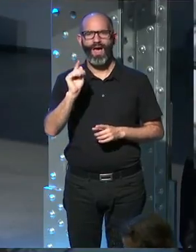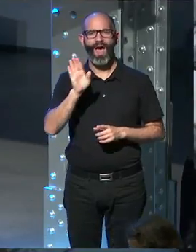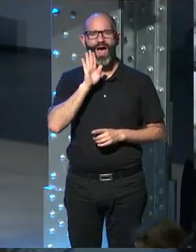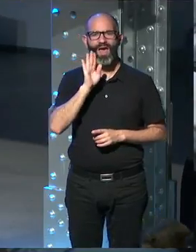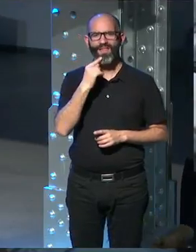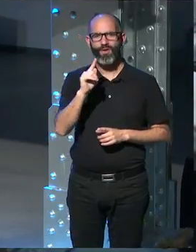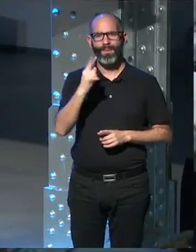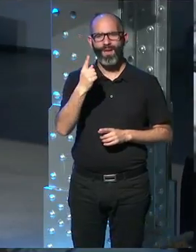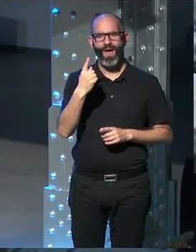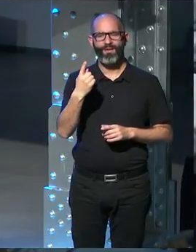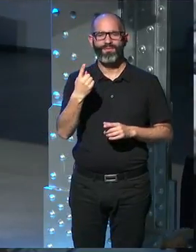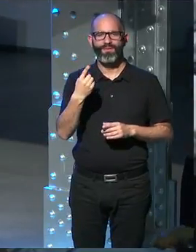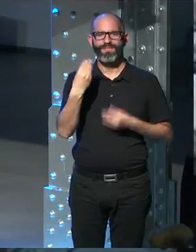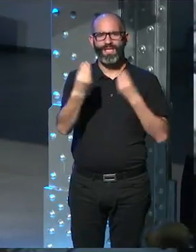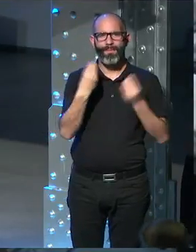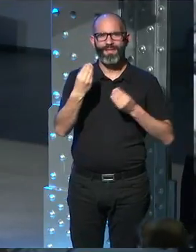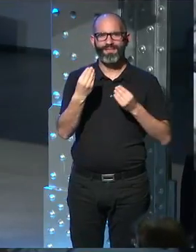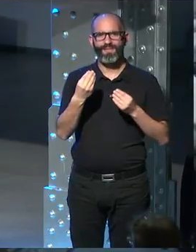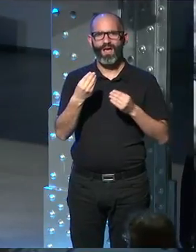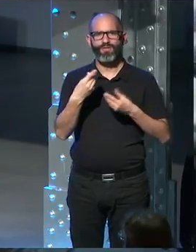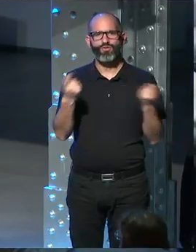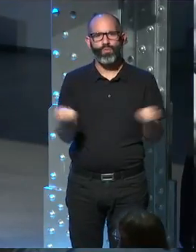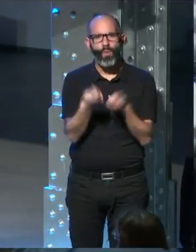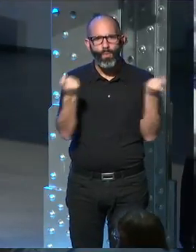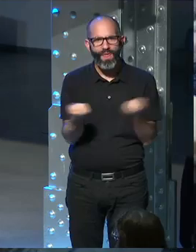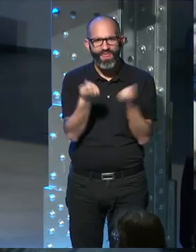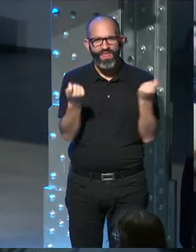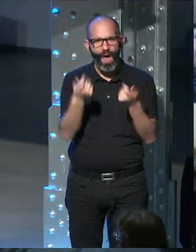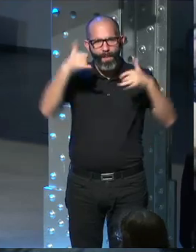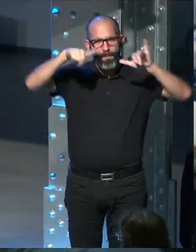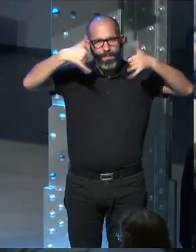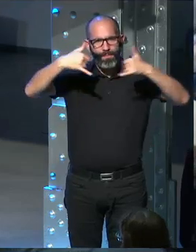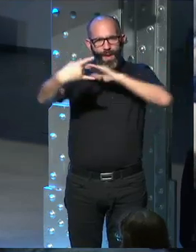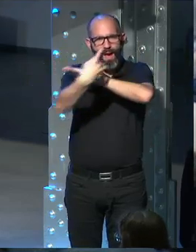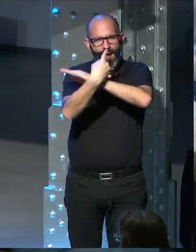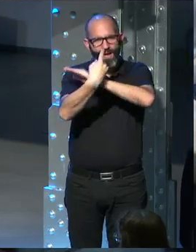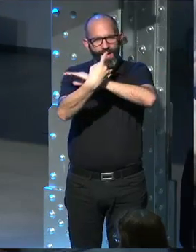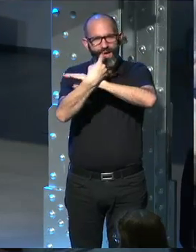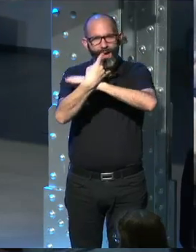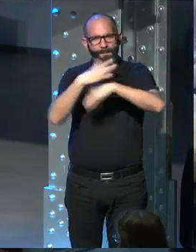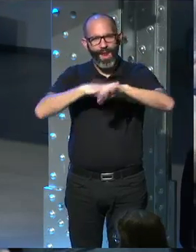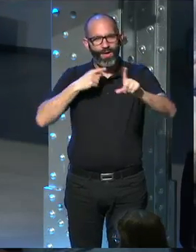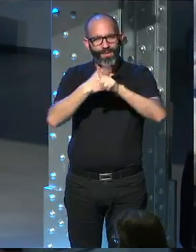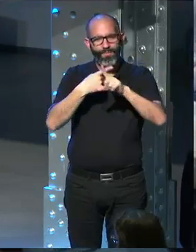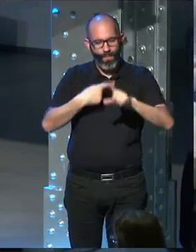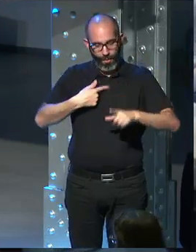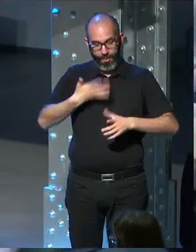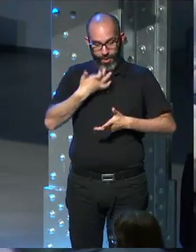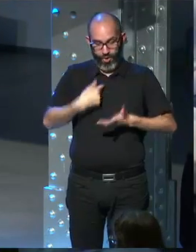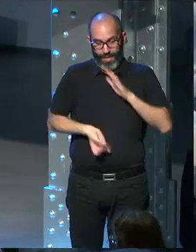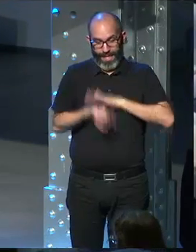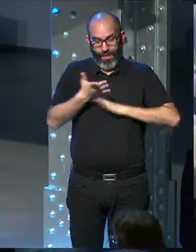alguna manera se utiliza la magia, la publicidad, cómo nos engañan para que de una persona, de una idea, salga